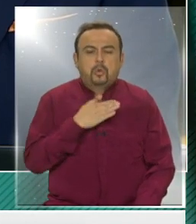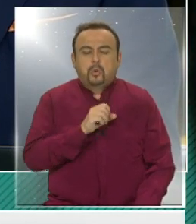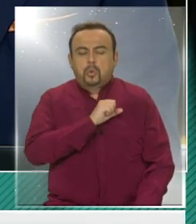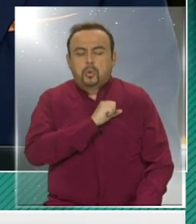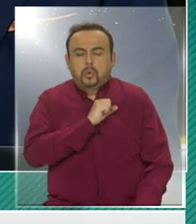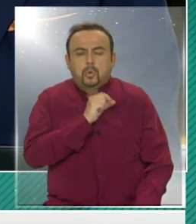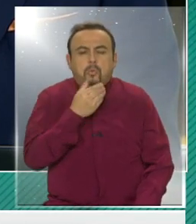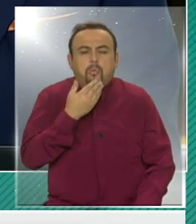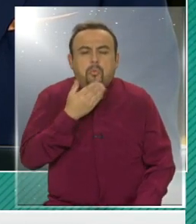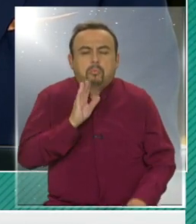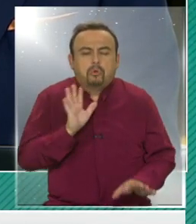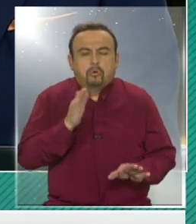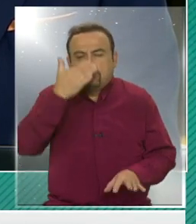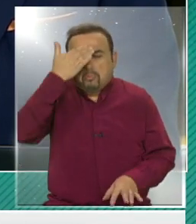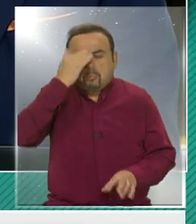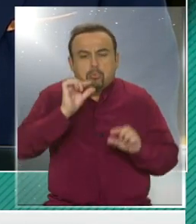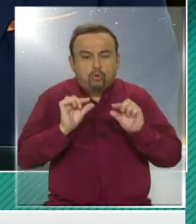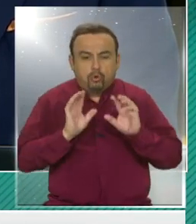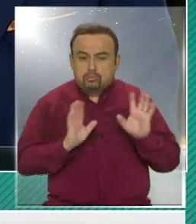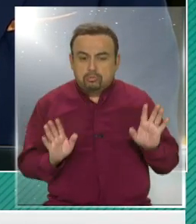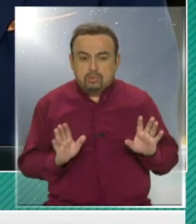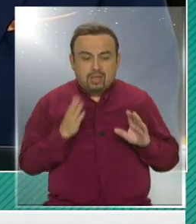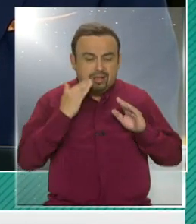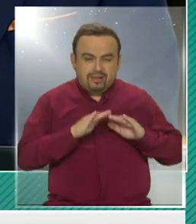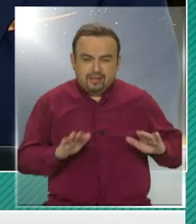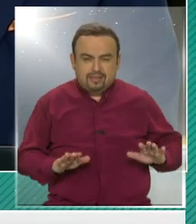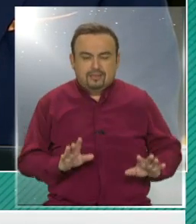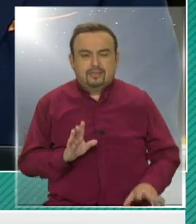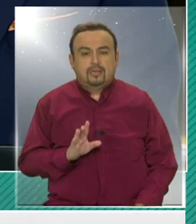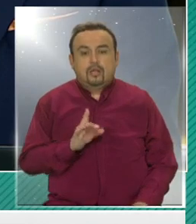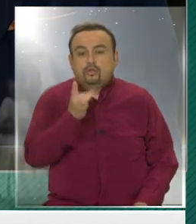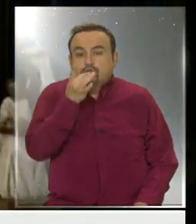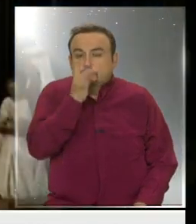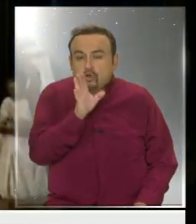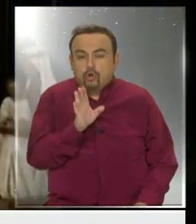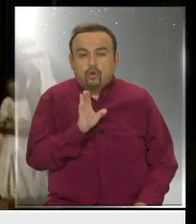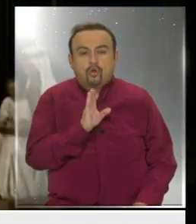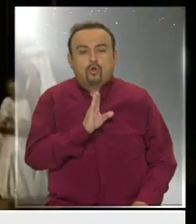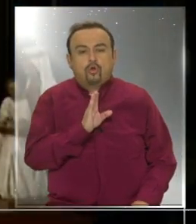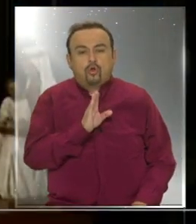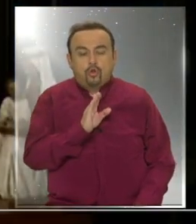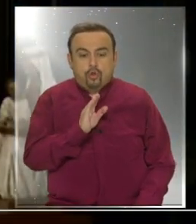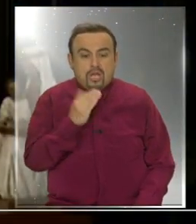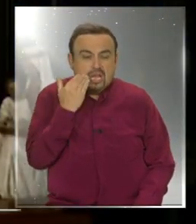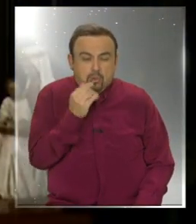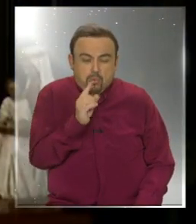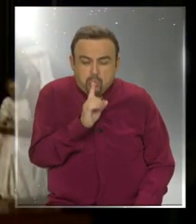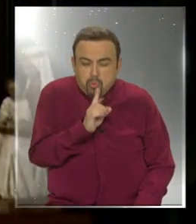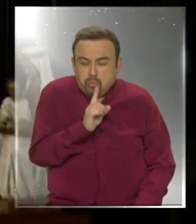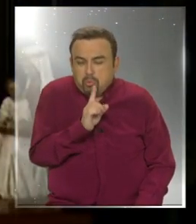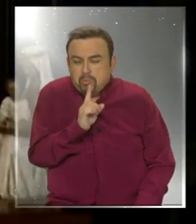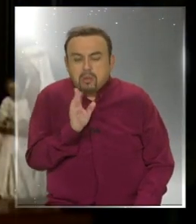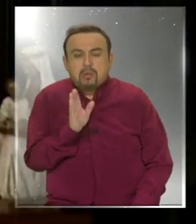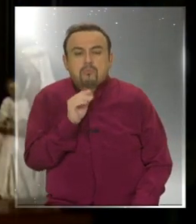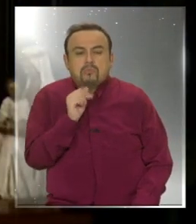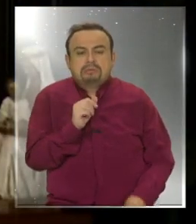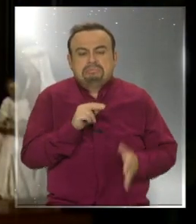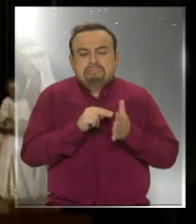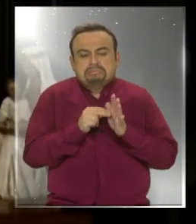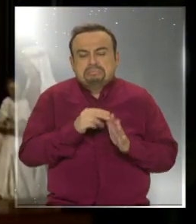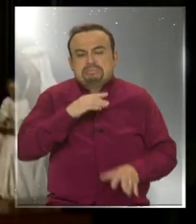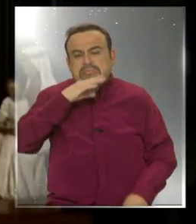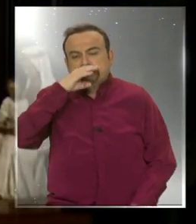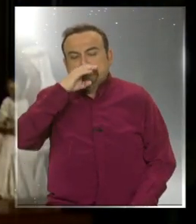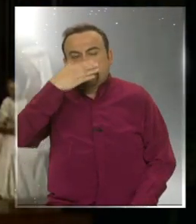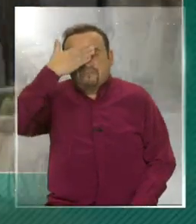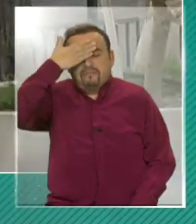un poquito de fiebre sólo muy pocos niños avanzan como los adultos a dificultad respiratoria a fiebre